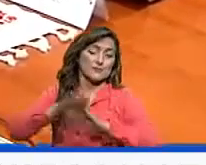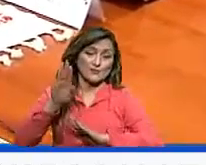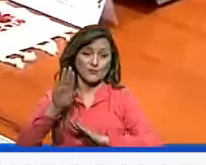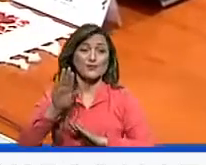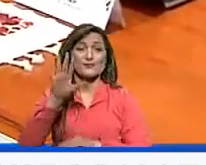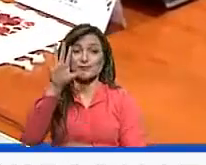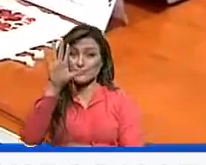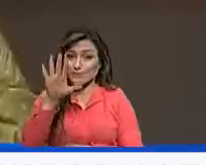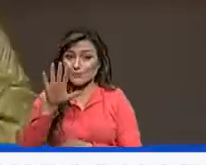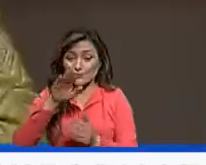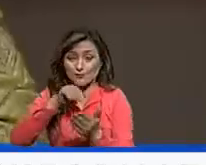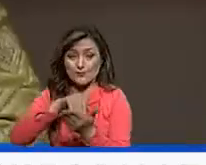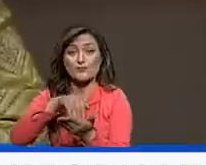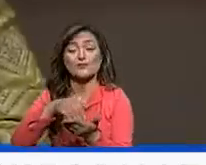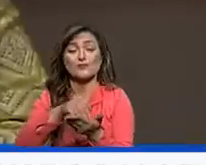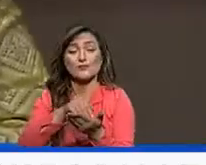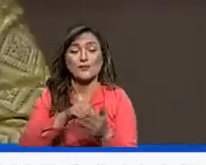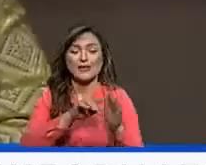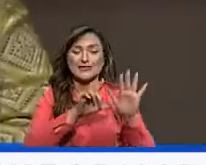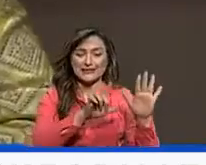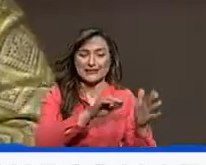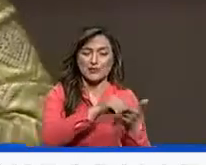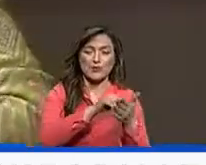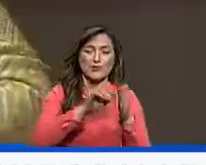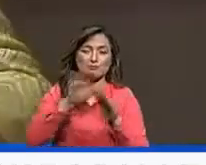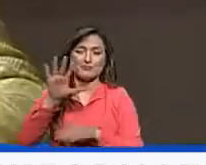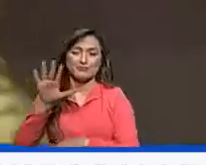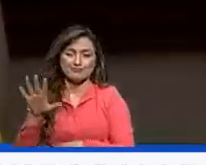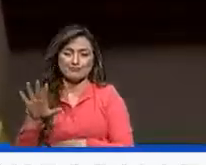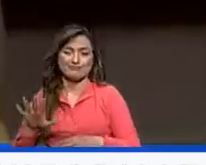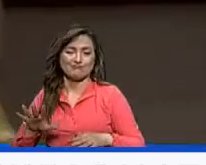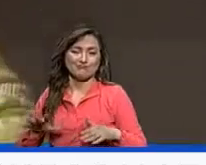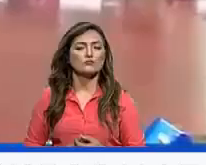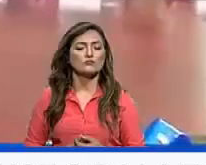puede presentar cuando crea conveniente.